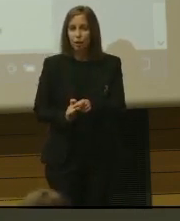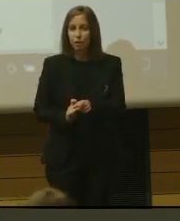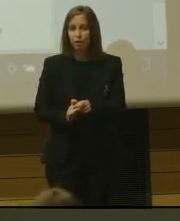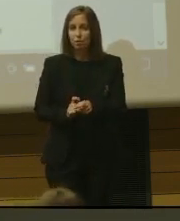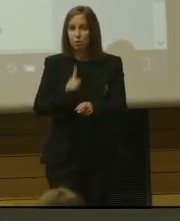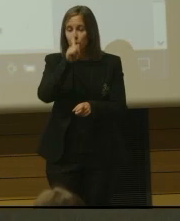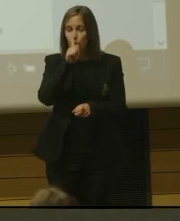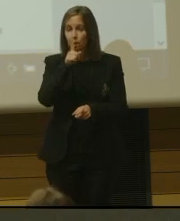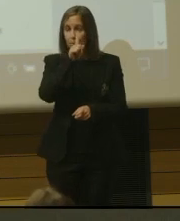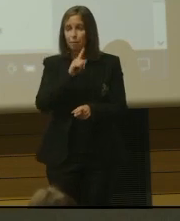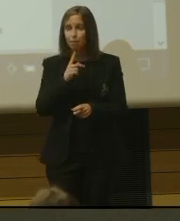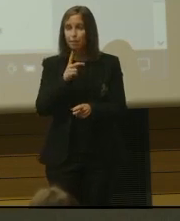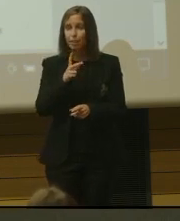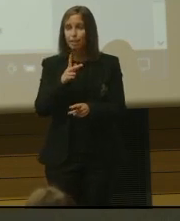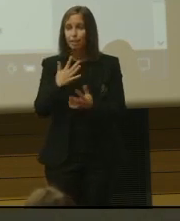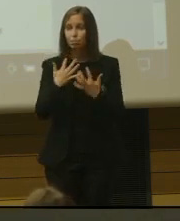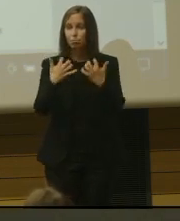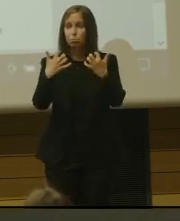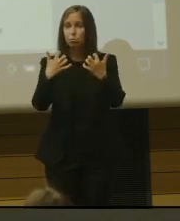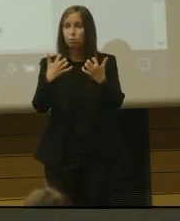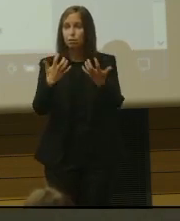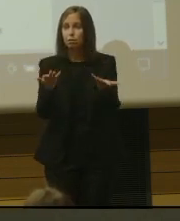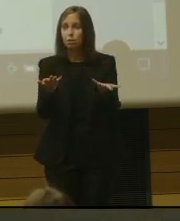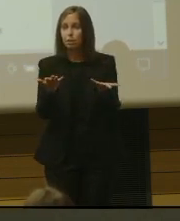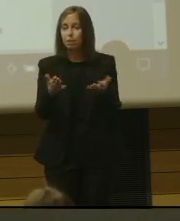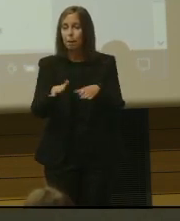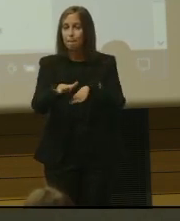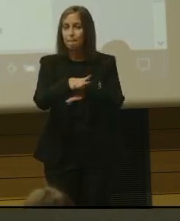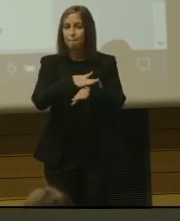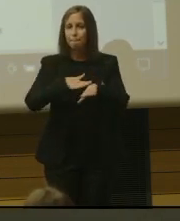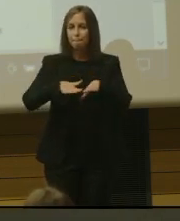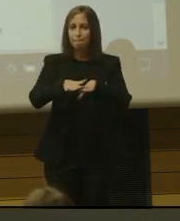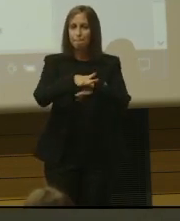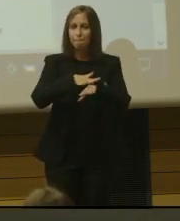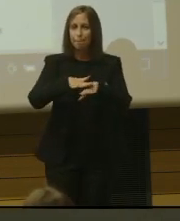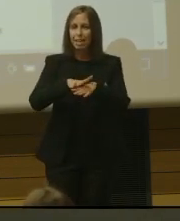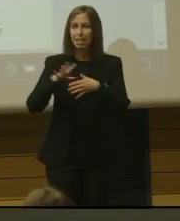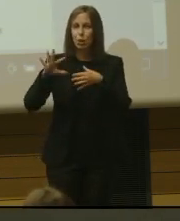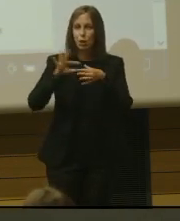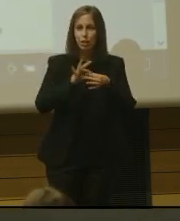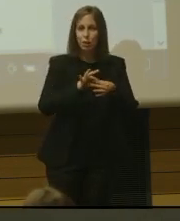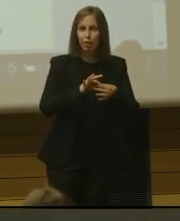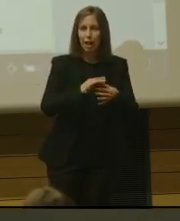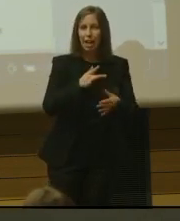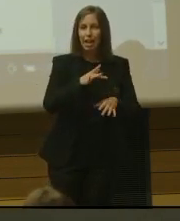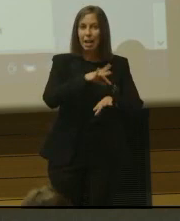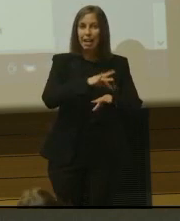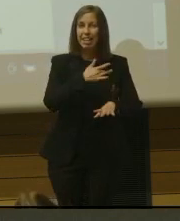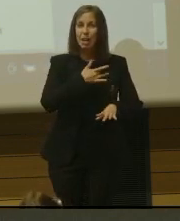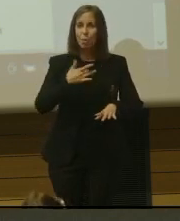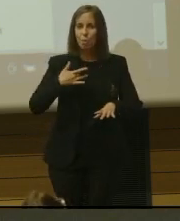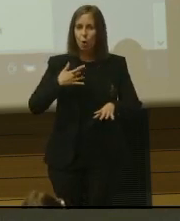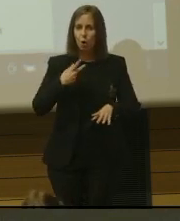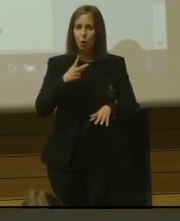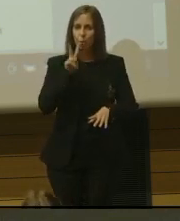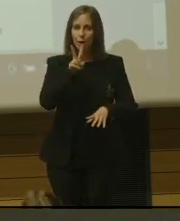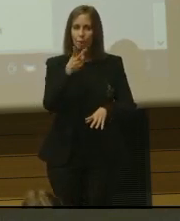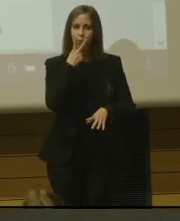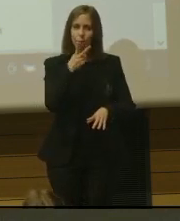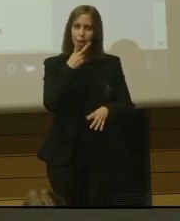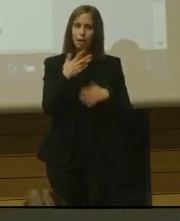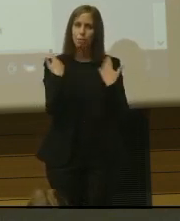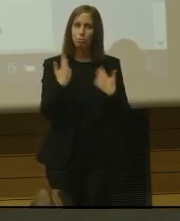que nos están escuchando, pero es fundamental. Asociar a un neumólogo fumando,